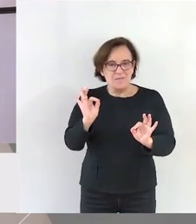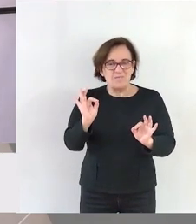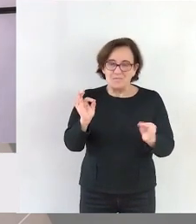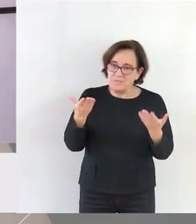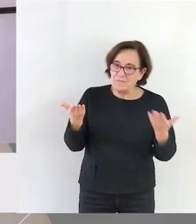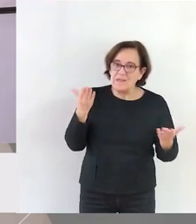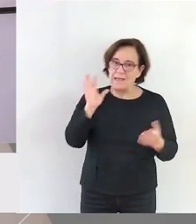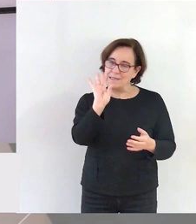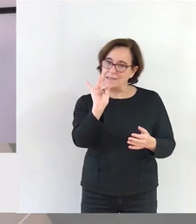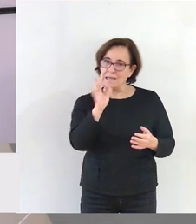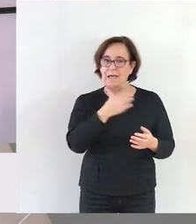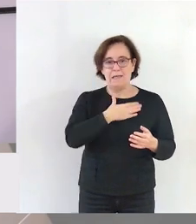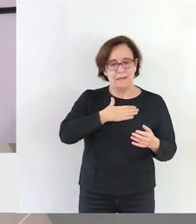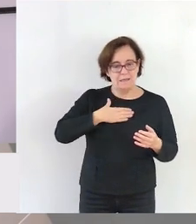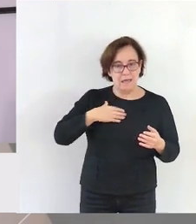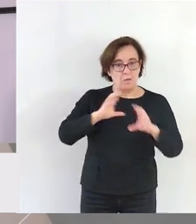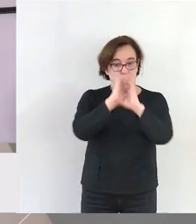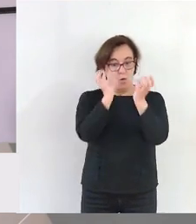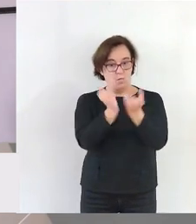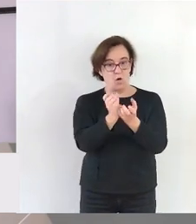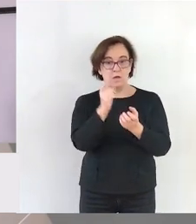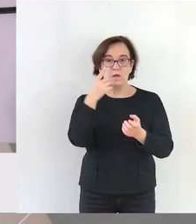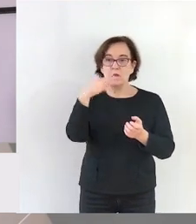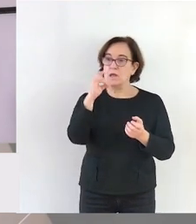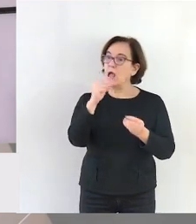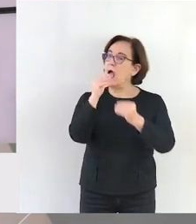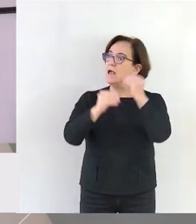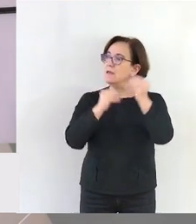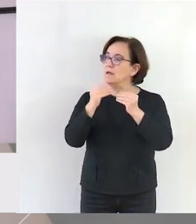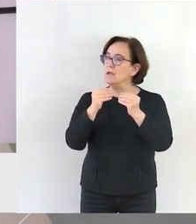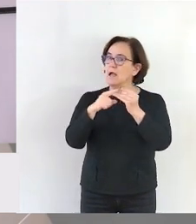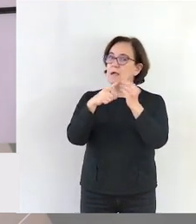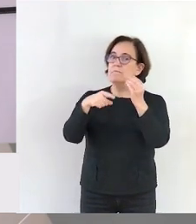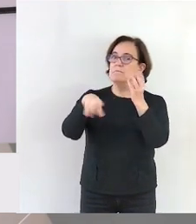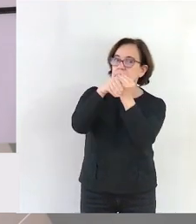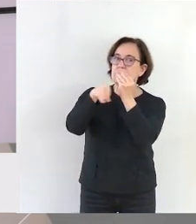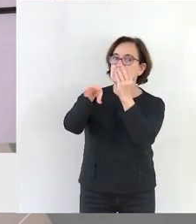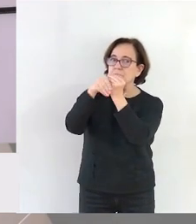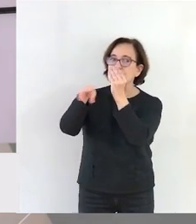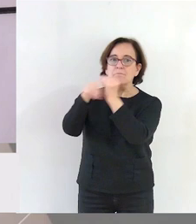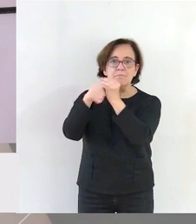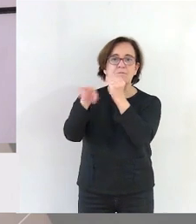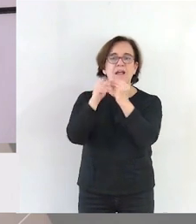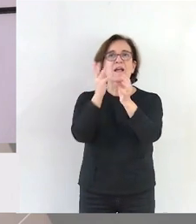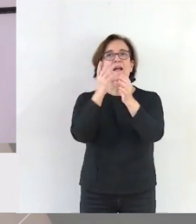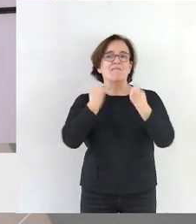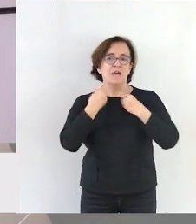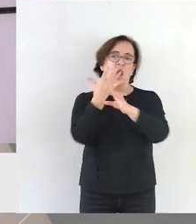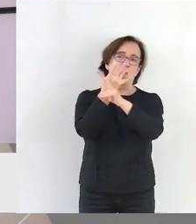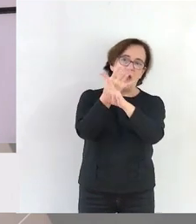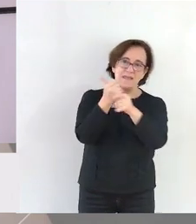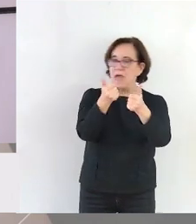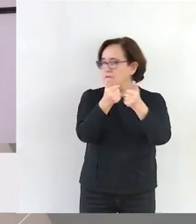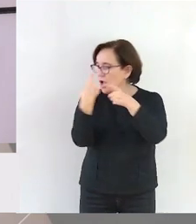bueno si queremos un mundo donde lo único que vamos ir haciendo es Añadir a nuestra vida más juguetes